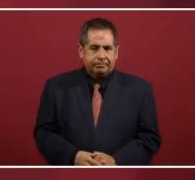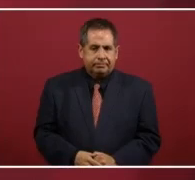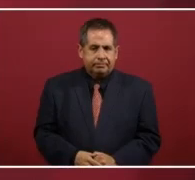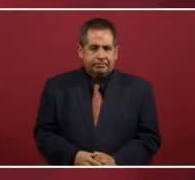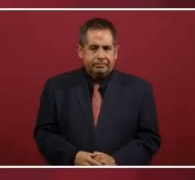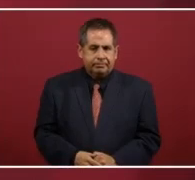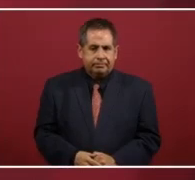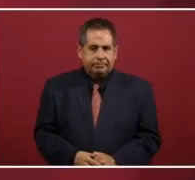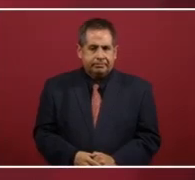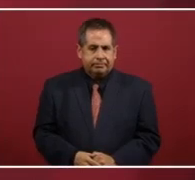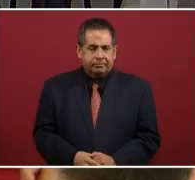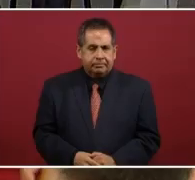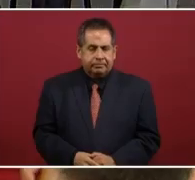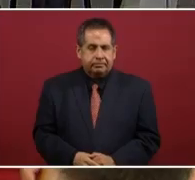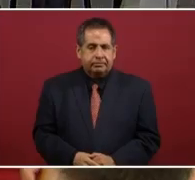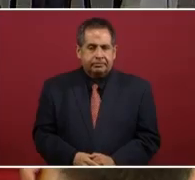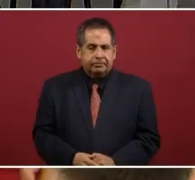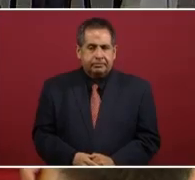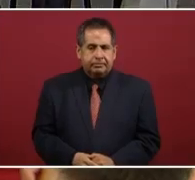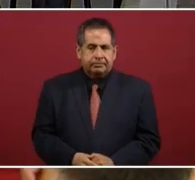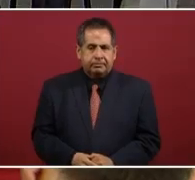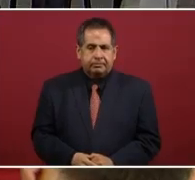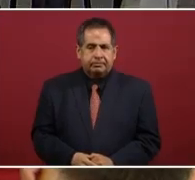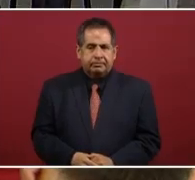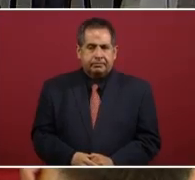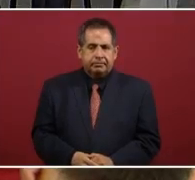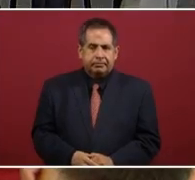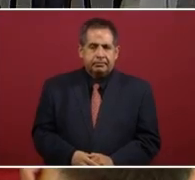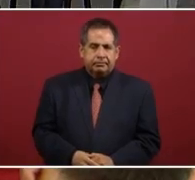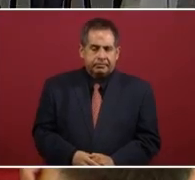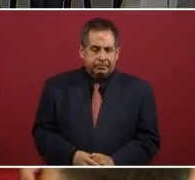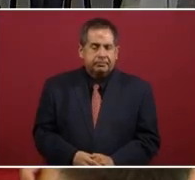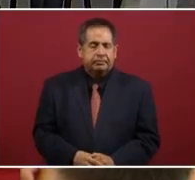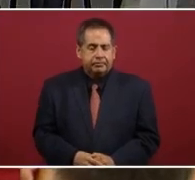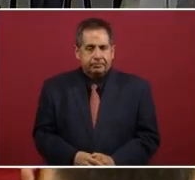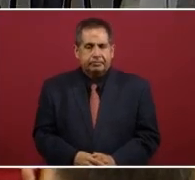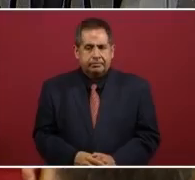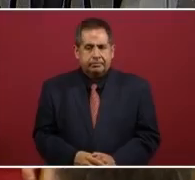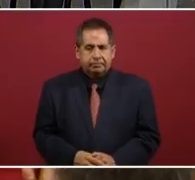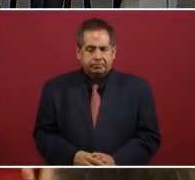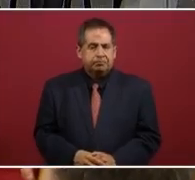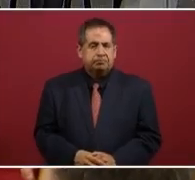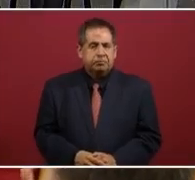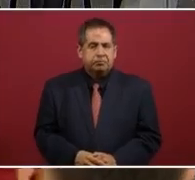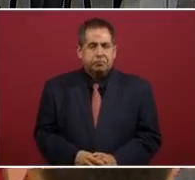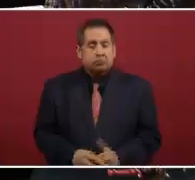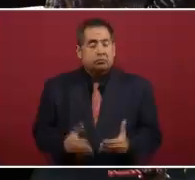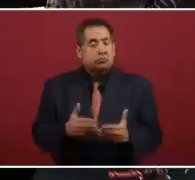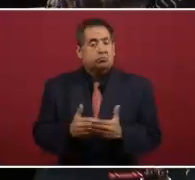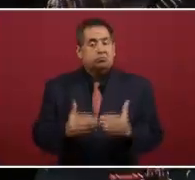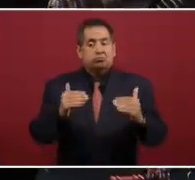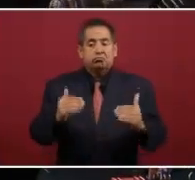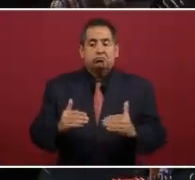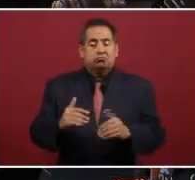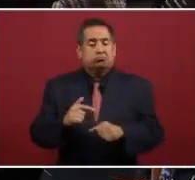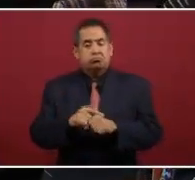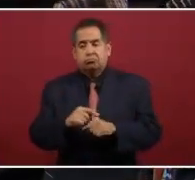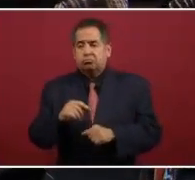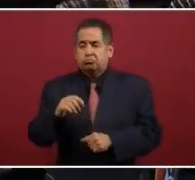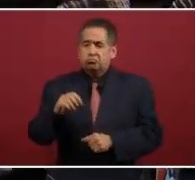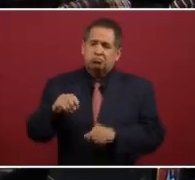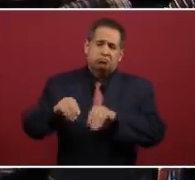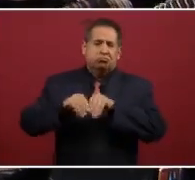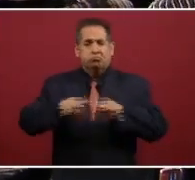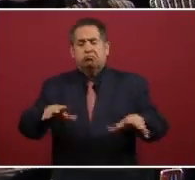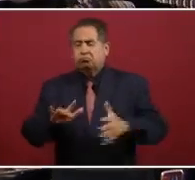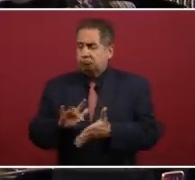we're grateful for the presence of the President to witness this moment. Thank you. Ha llegado el momento de Spotlight y